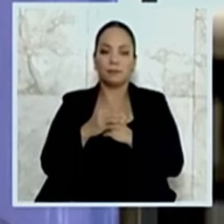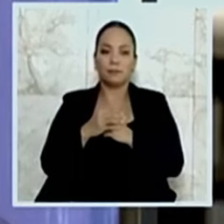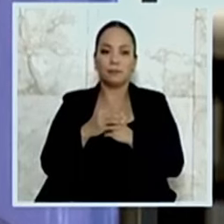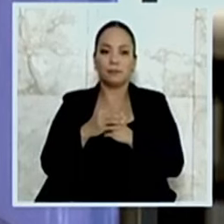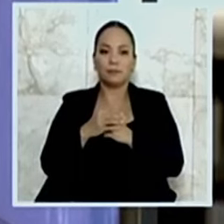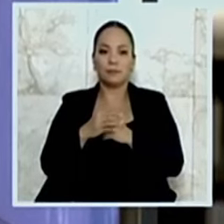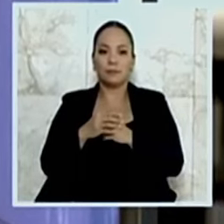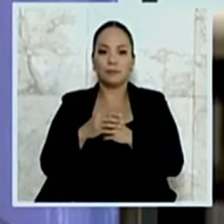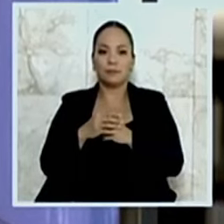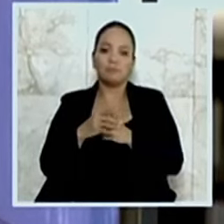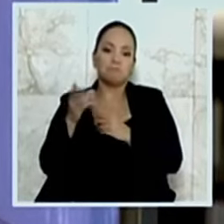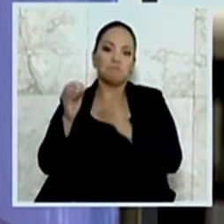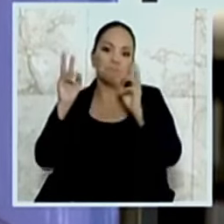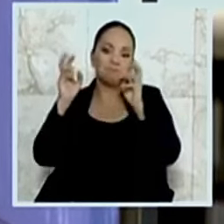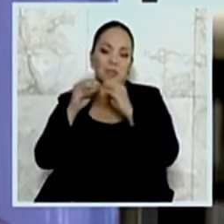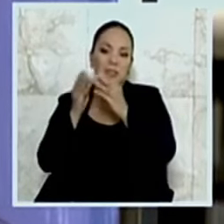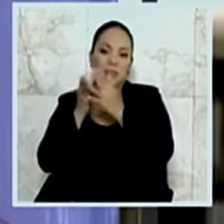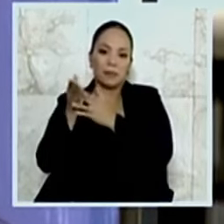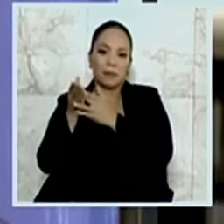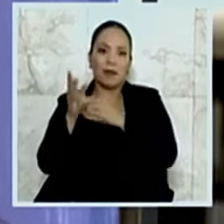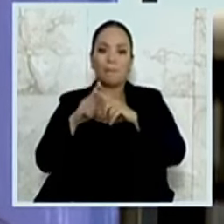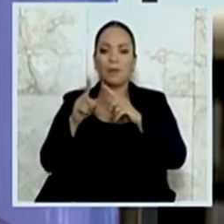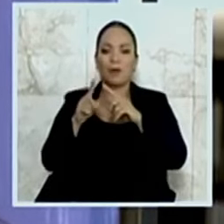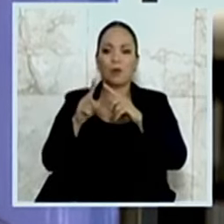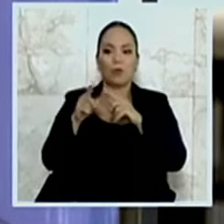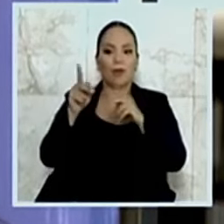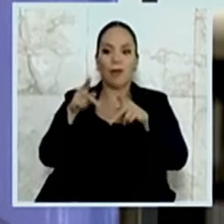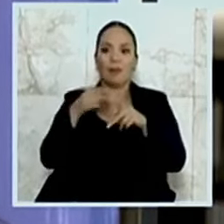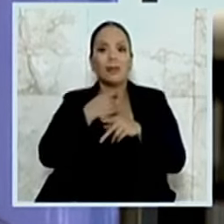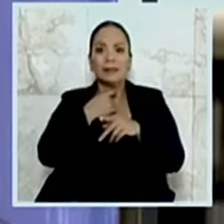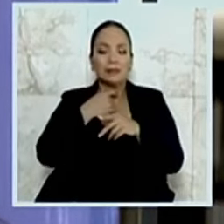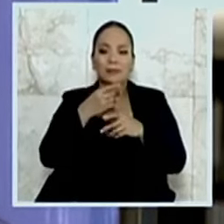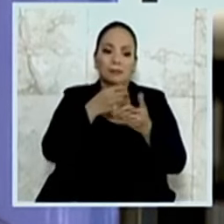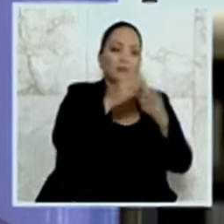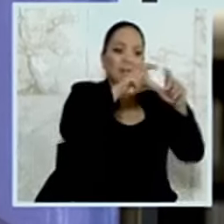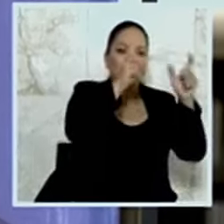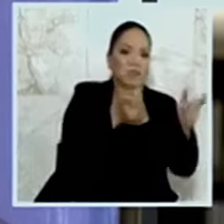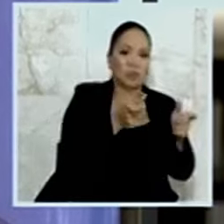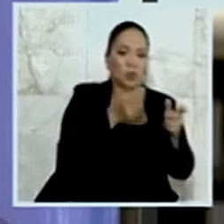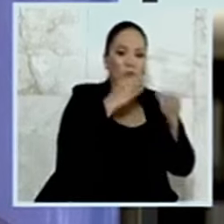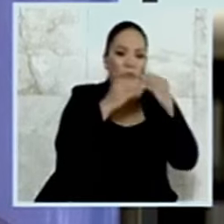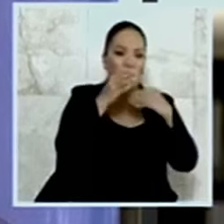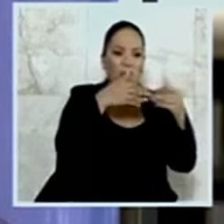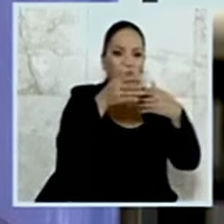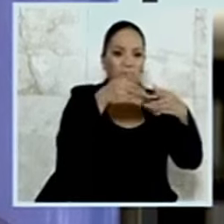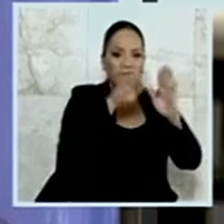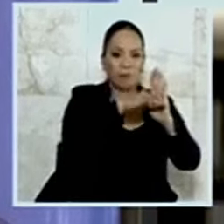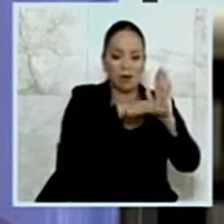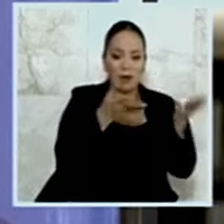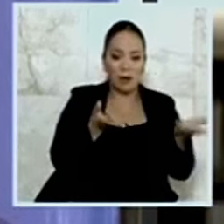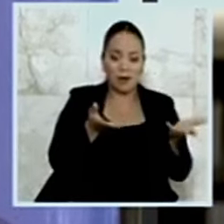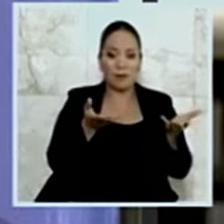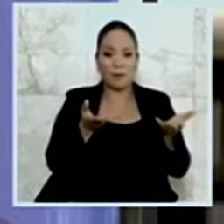frescas, diferentes cortes, quititeña, esas cosas, digamos que son muy ricas, pero más